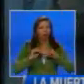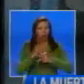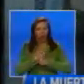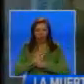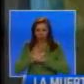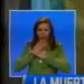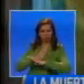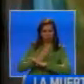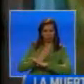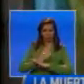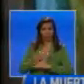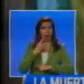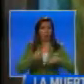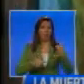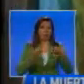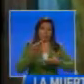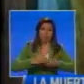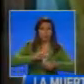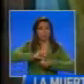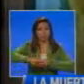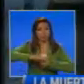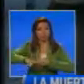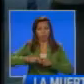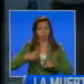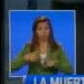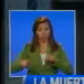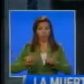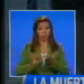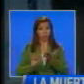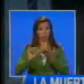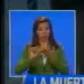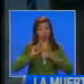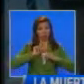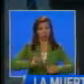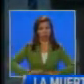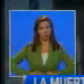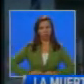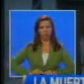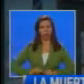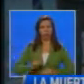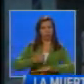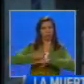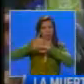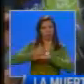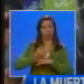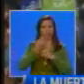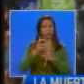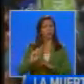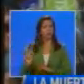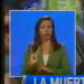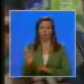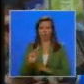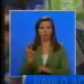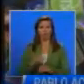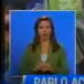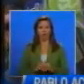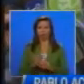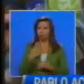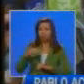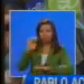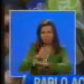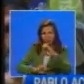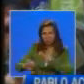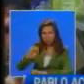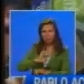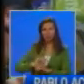mortal virus, pero el director de Vigilancia Epidemiológica del Ministerio de Salud, Pablo Acosta, lo desmentía. No configura un caso de